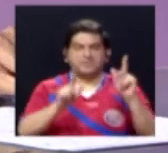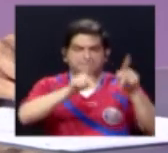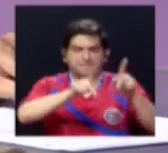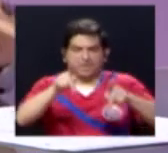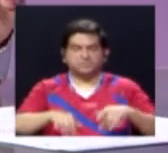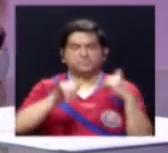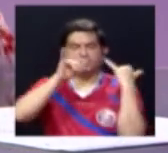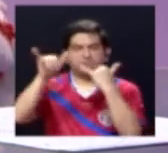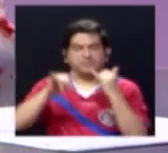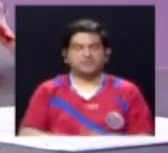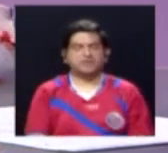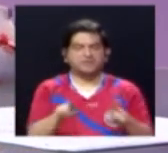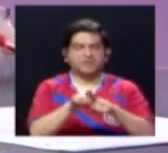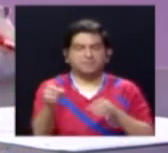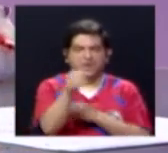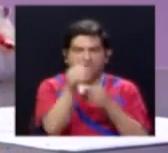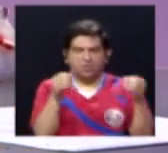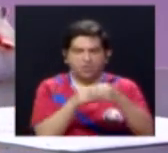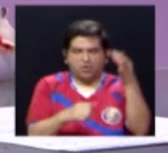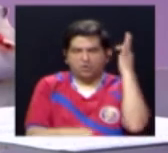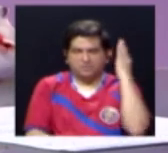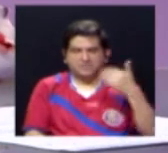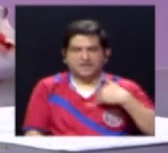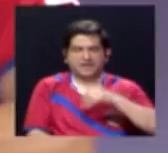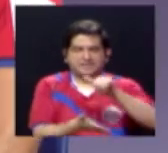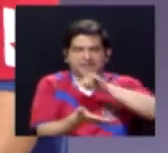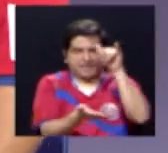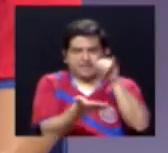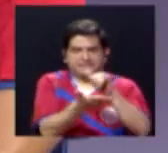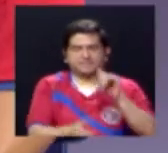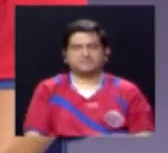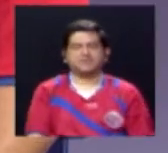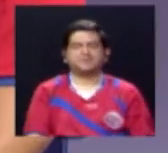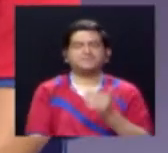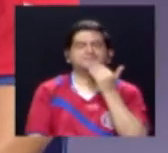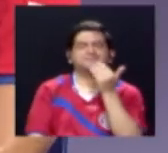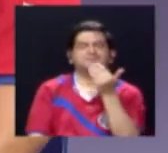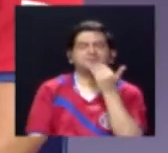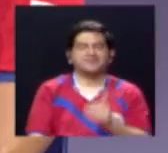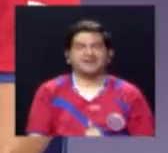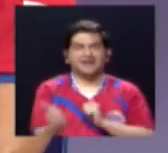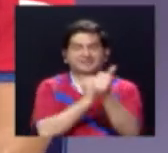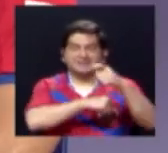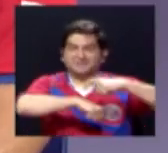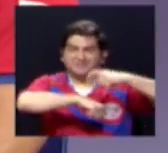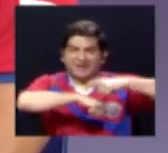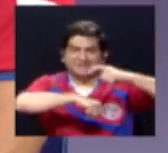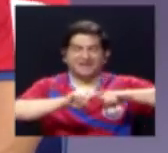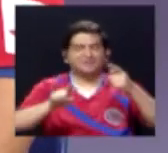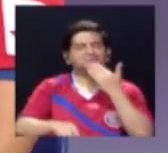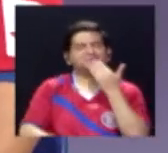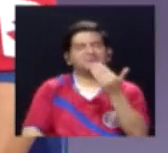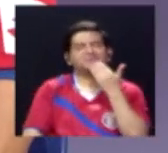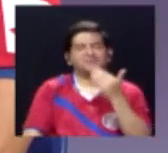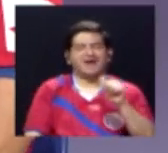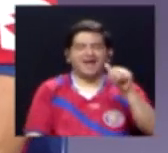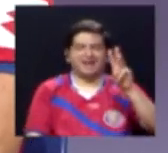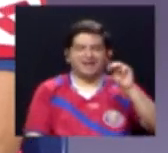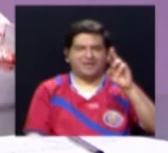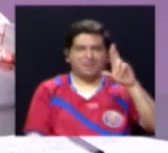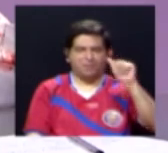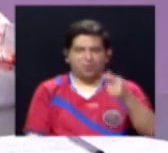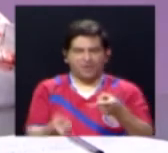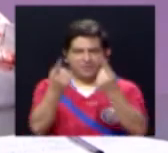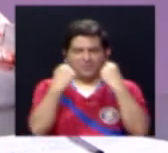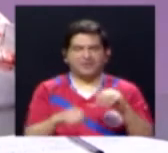denuncias con la delegación de la mujer que está en san josé bien muchas gracias ya nos pasamos del tiempo pero muchas gracias alejandra por estar con